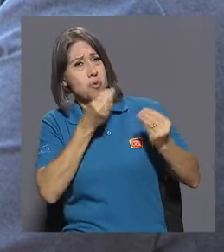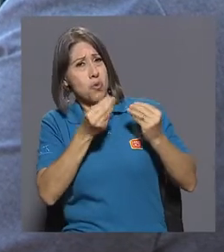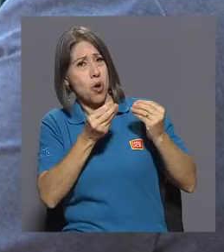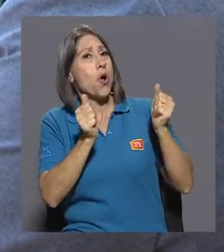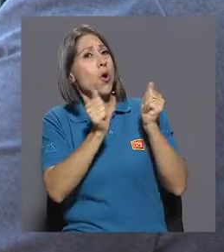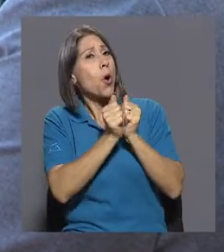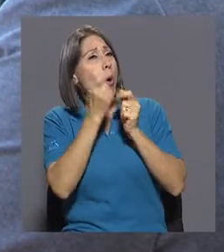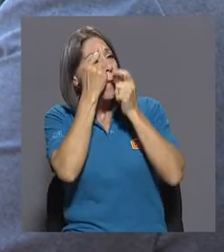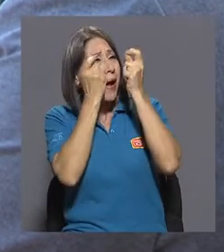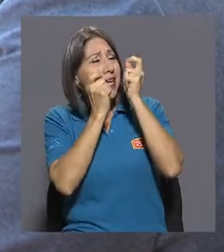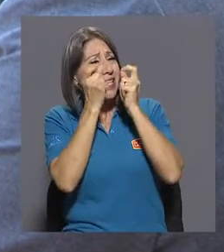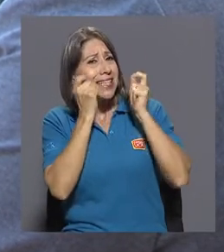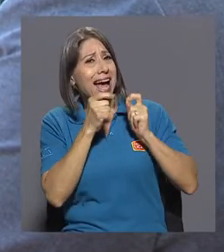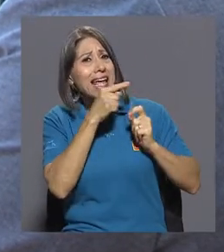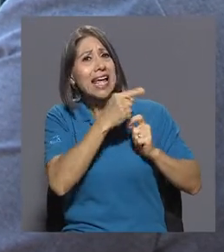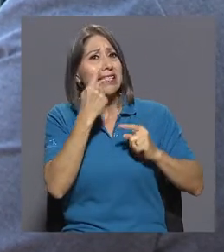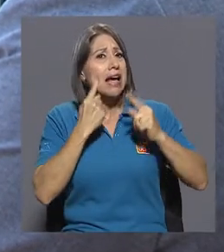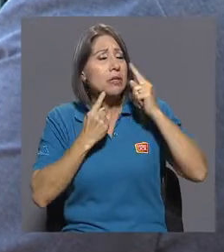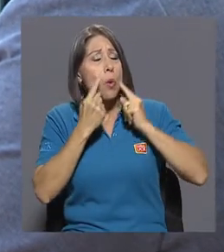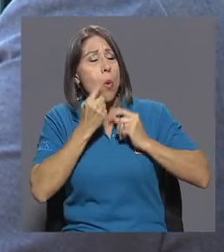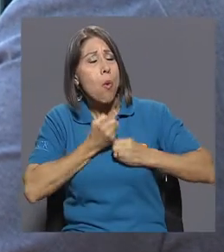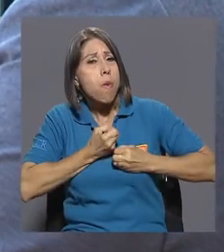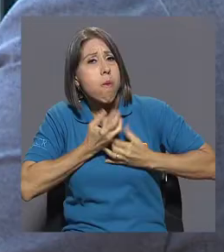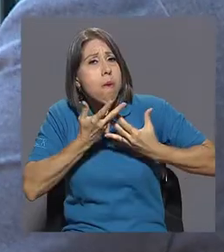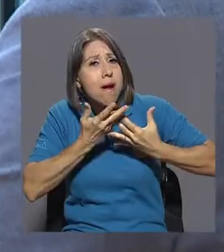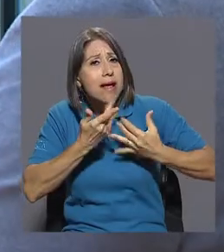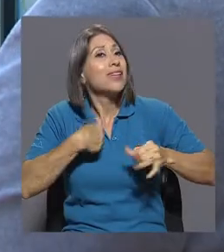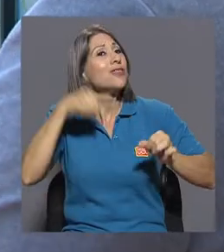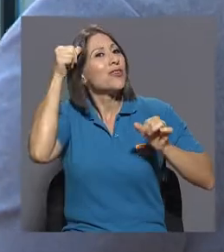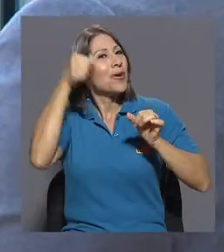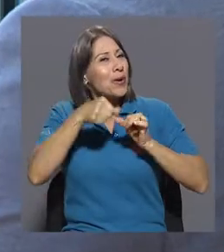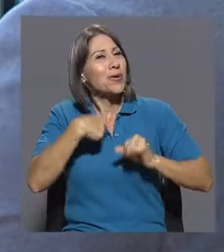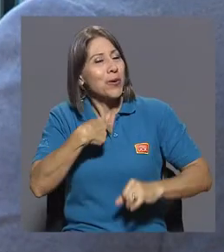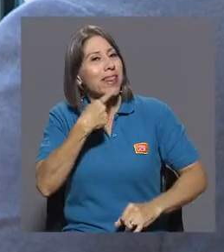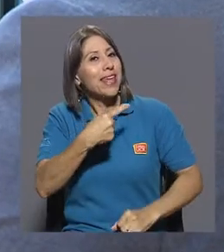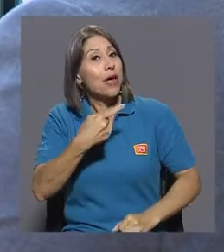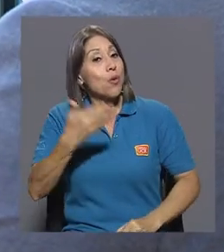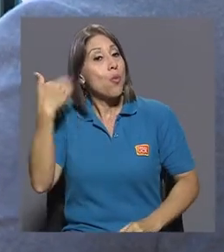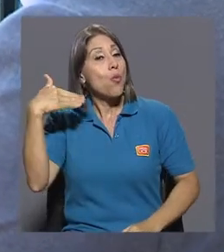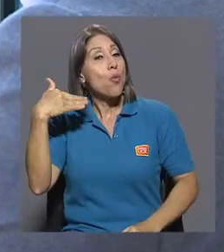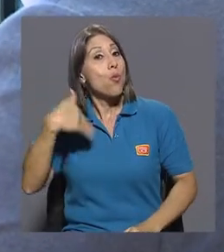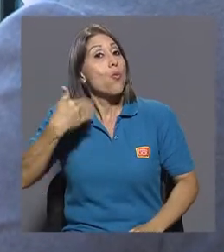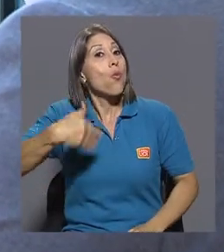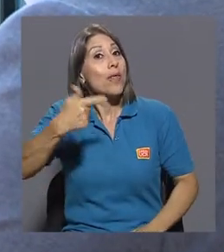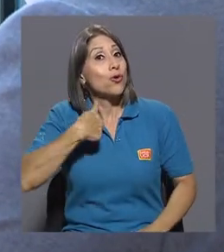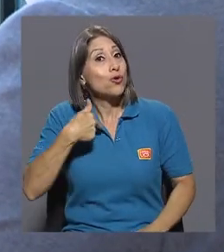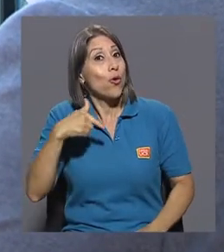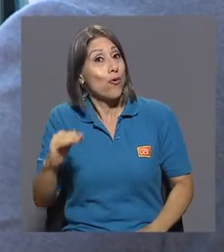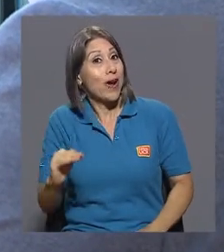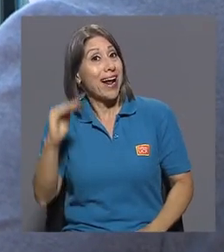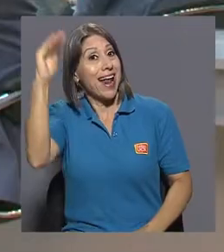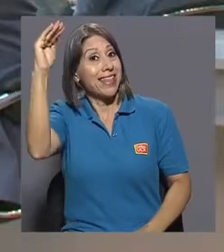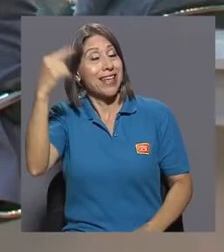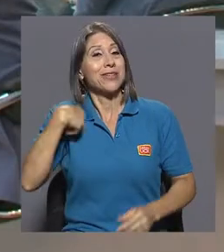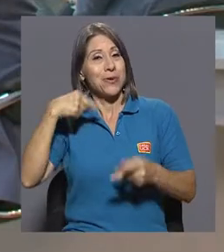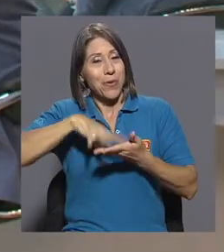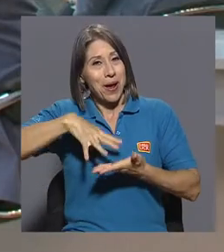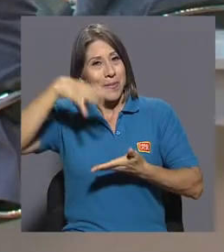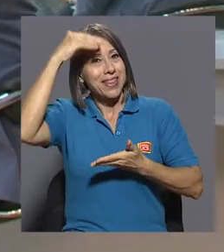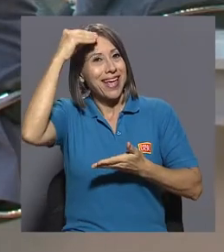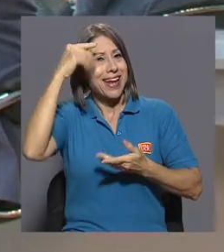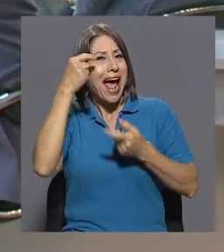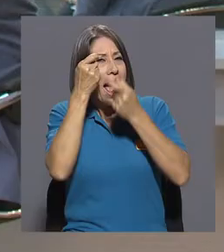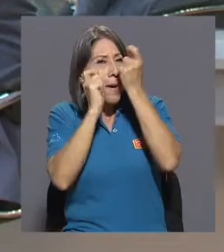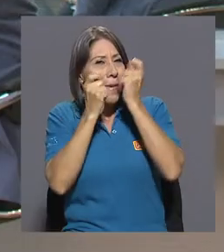llorar. Entonces yo me recuerdo que le digo que cuando yo fuera grande que yo iba a aprender a maquillar para que ella no llorara más. Entonces ahí fue como